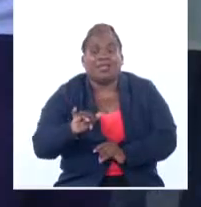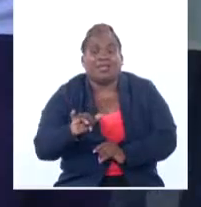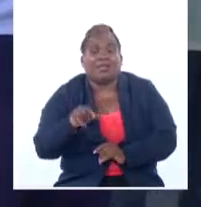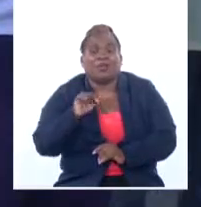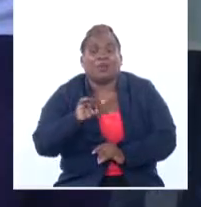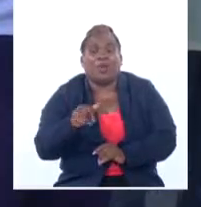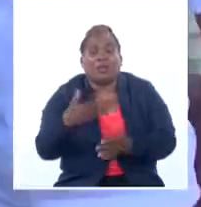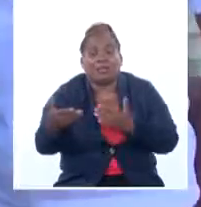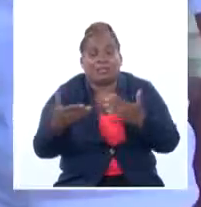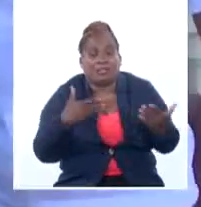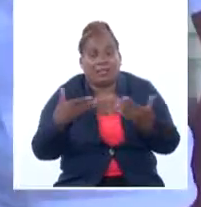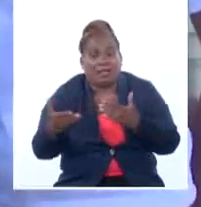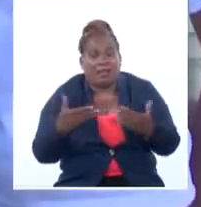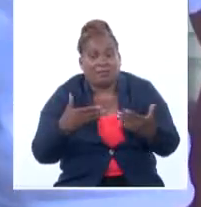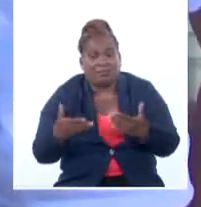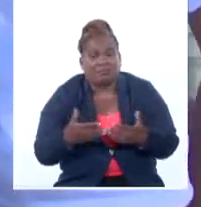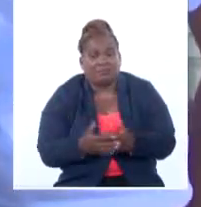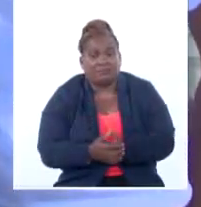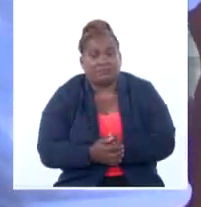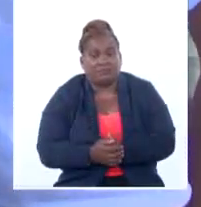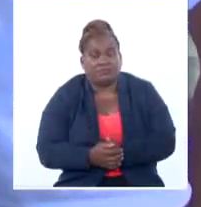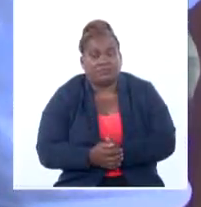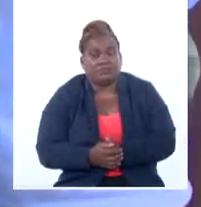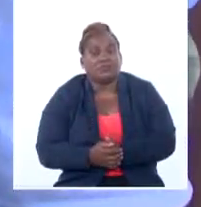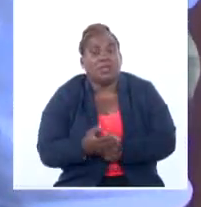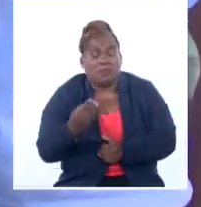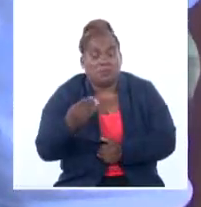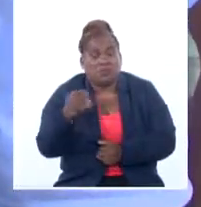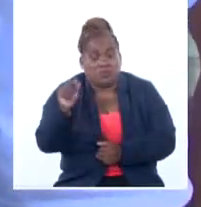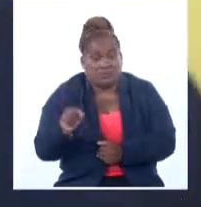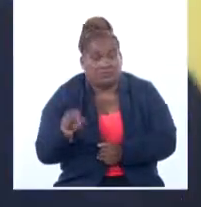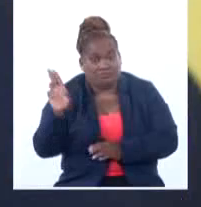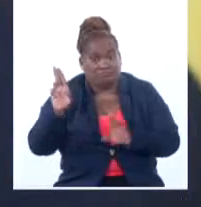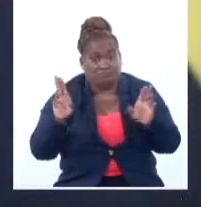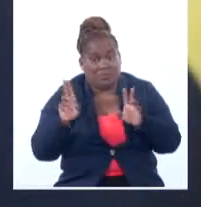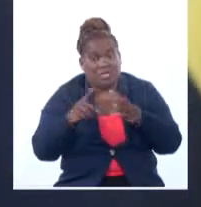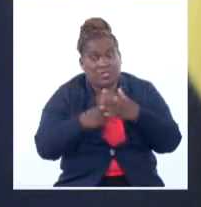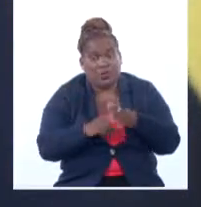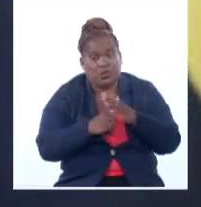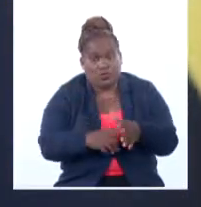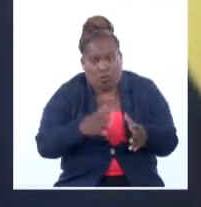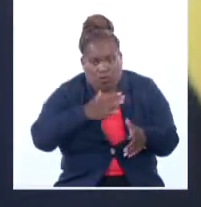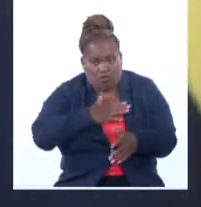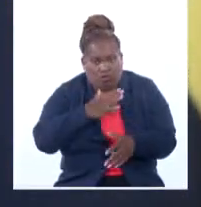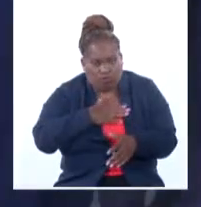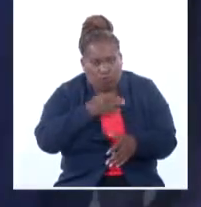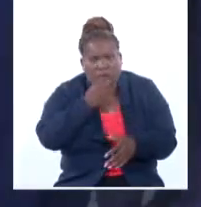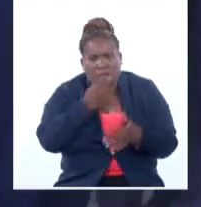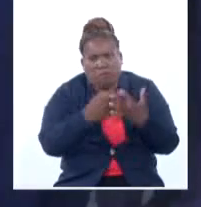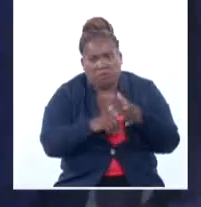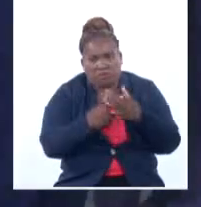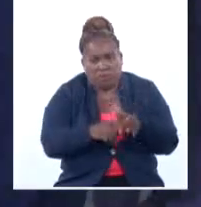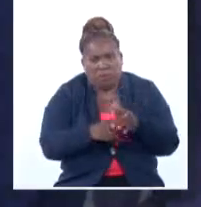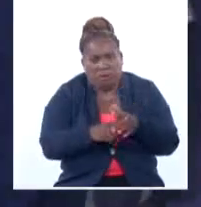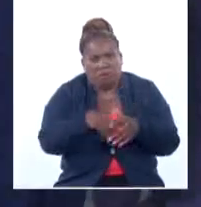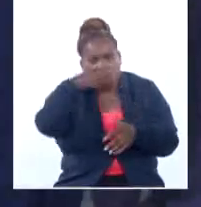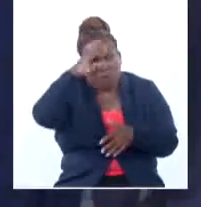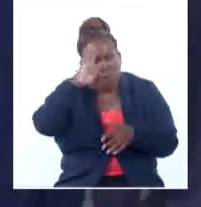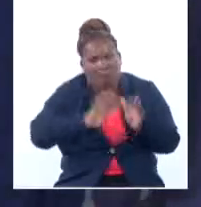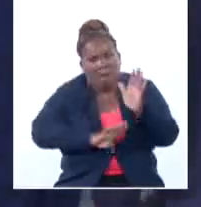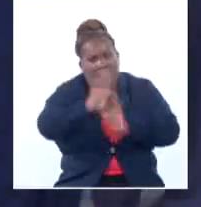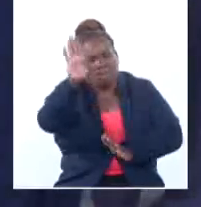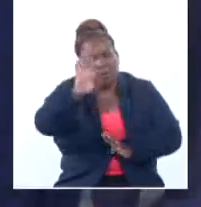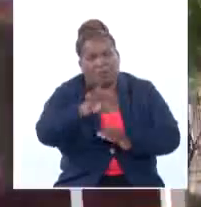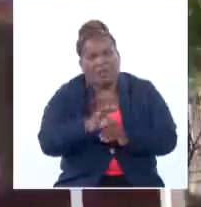los intercambios sostenidos. Muchos coinciden que las soluciones están en nuestras manos por una nación más próspera.